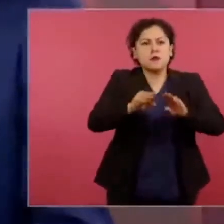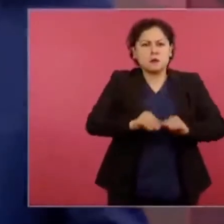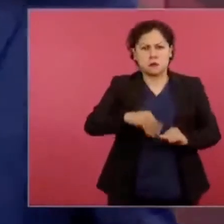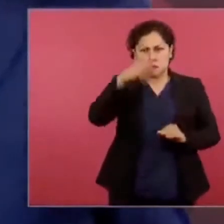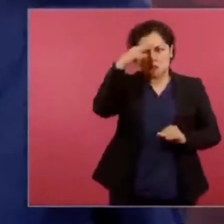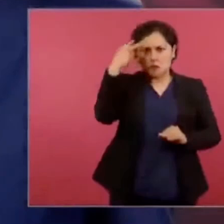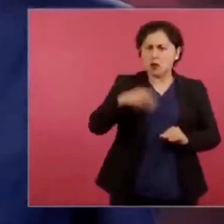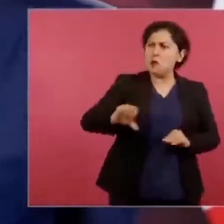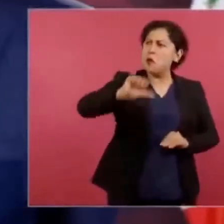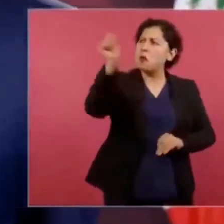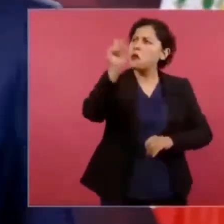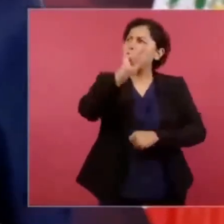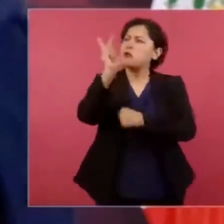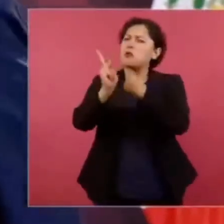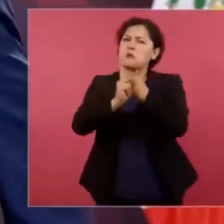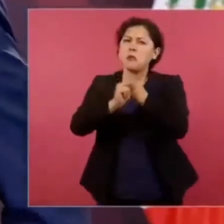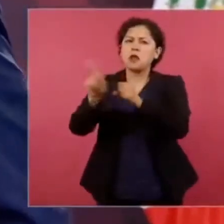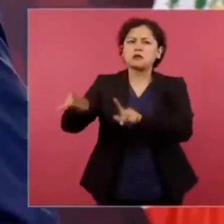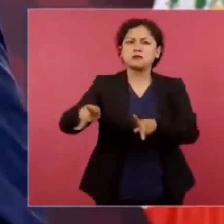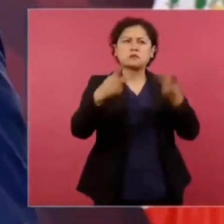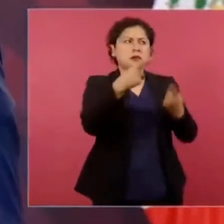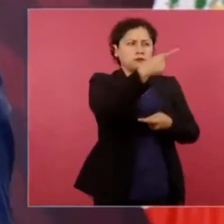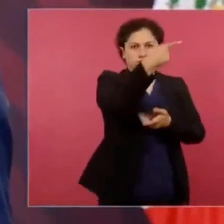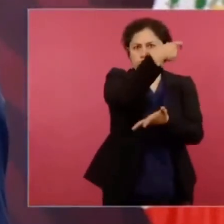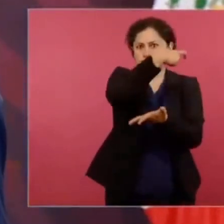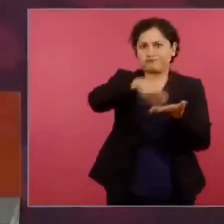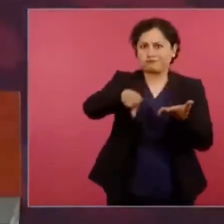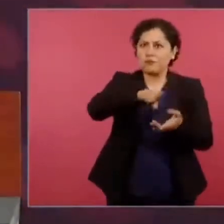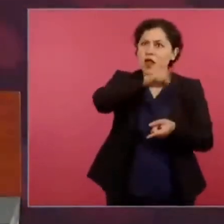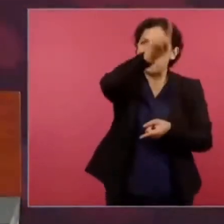independientemente del país de donde llegue el fentanilo